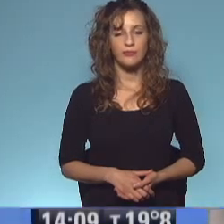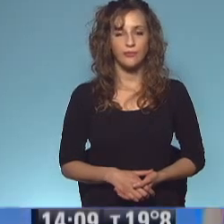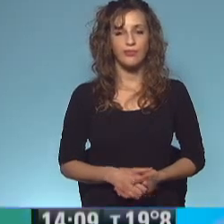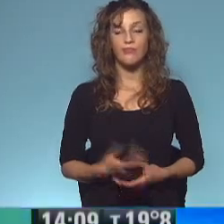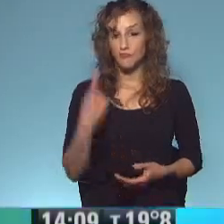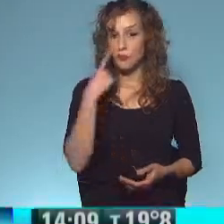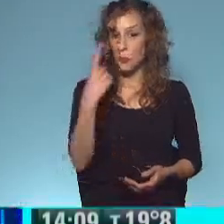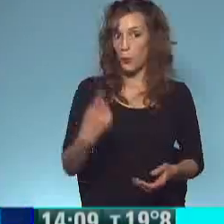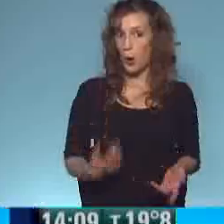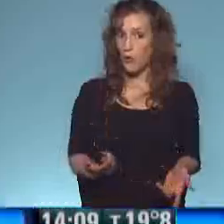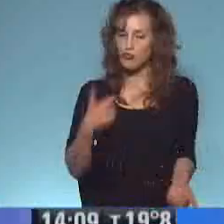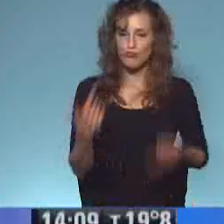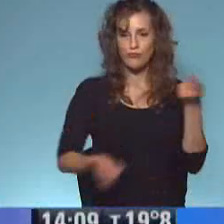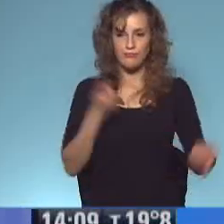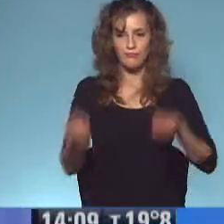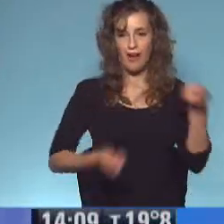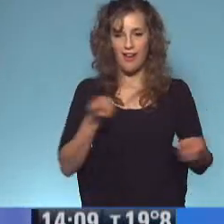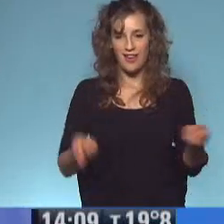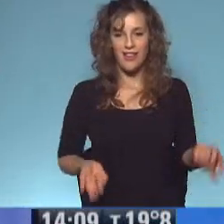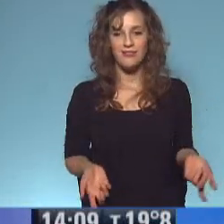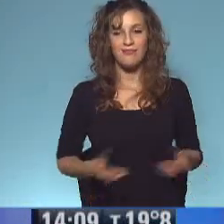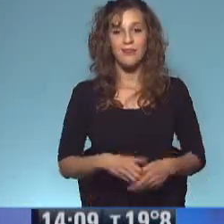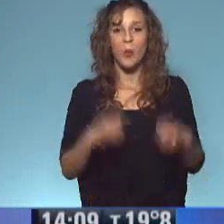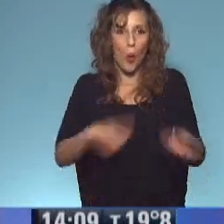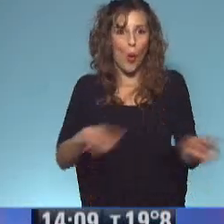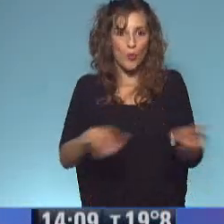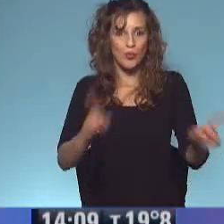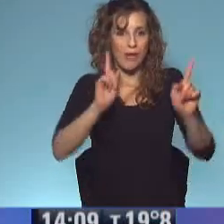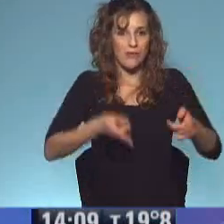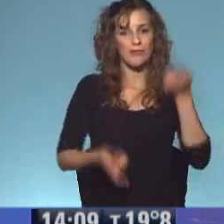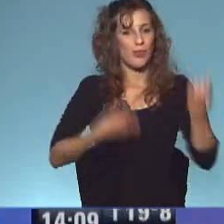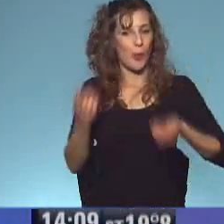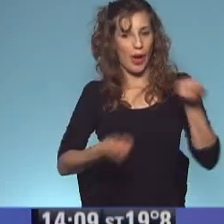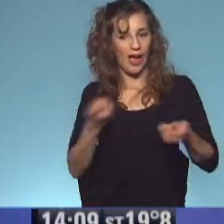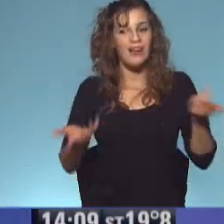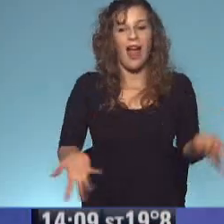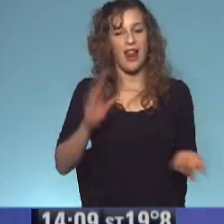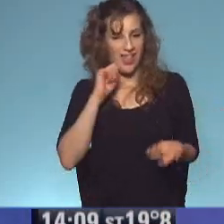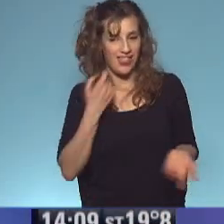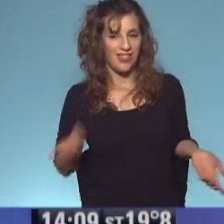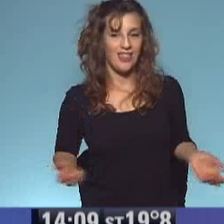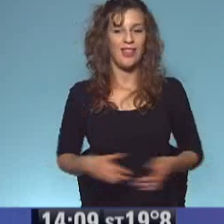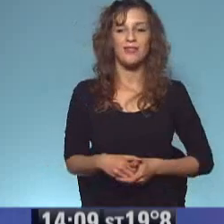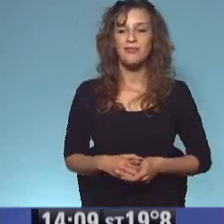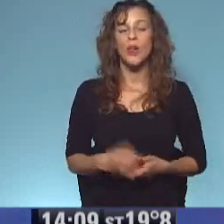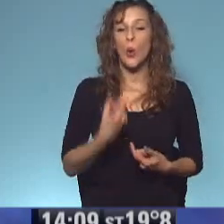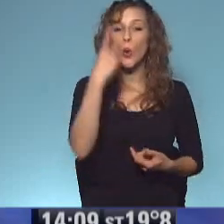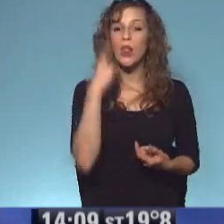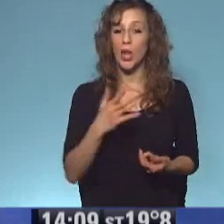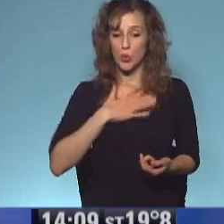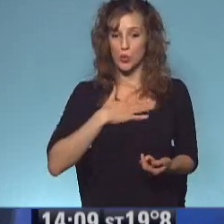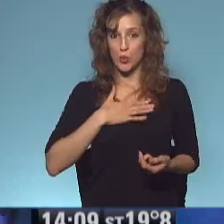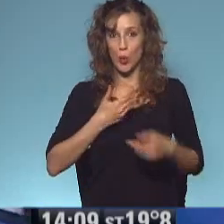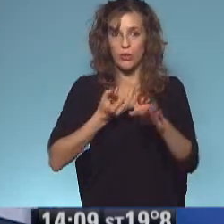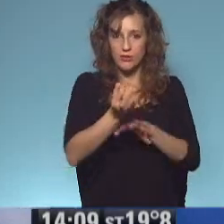Mira, mira, malambo, malambo, malambo. Estaba sonando un malambo recién. Sí, muy bien. Qué lindo zapatear, ¿eh? Un día le voy a enseñar a los chicos y a las chicas